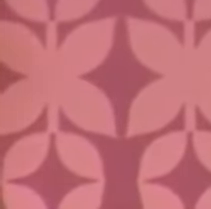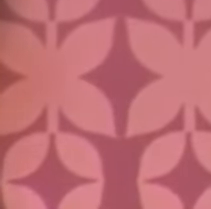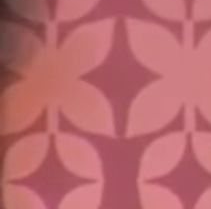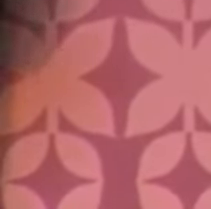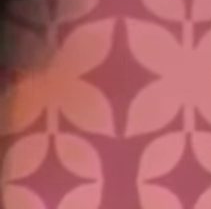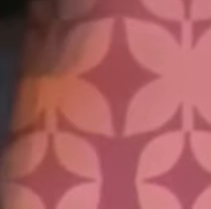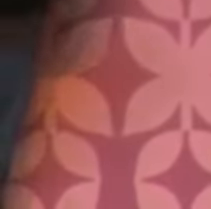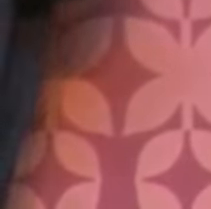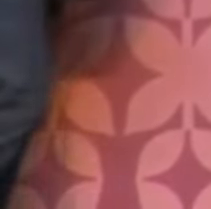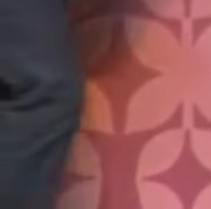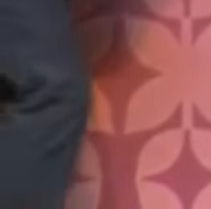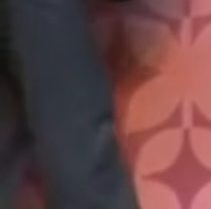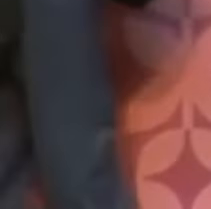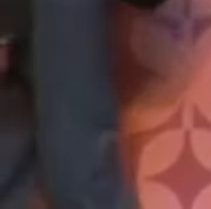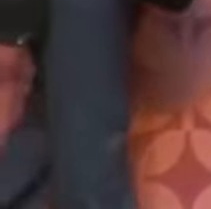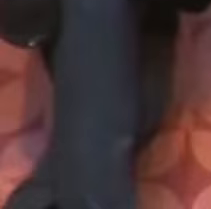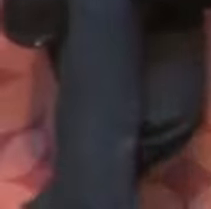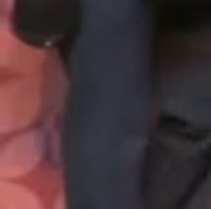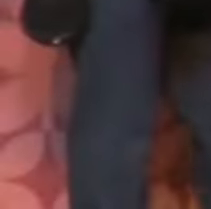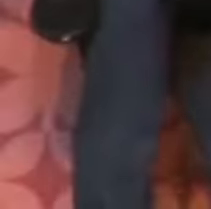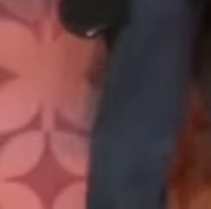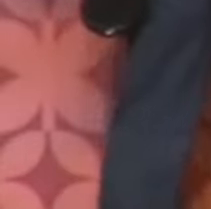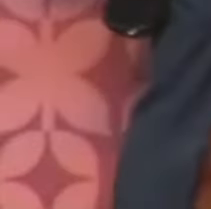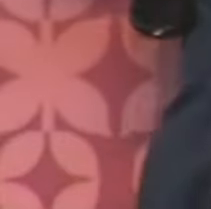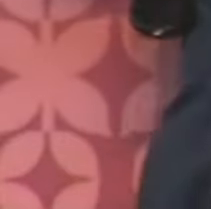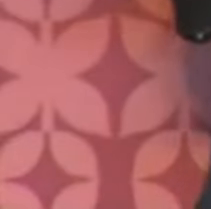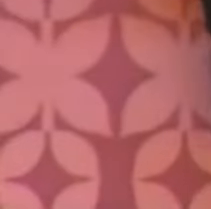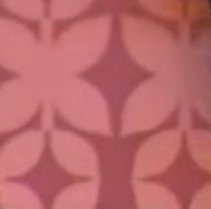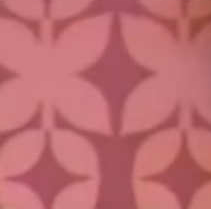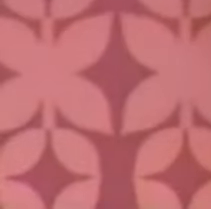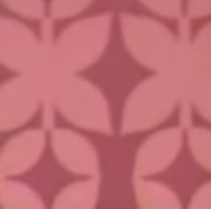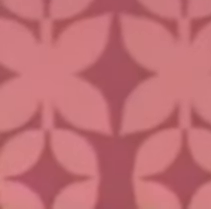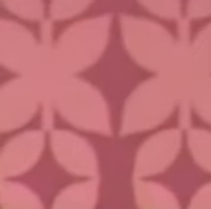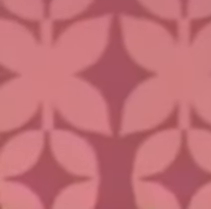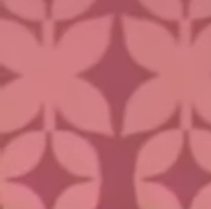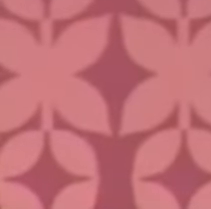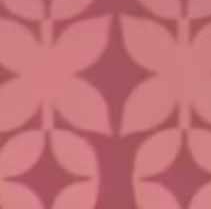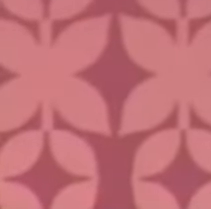Damas y caballeros, permanezcamos de pie para entonar el himno nacional.